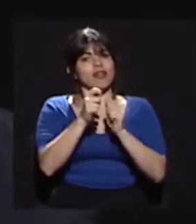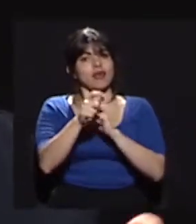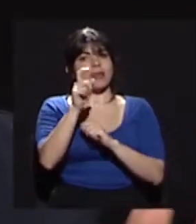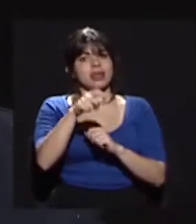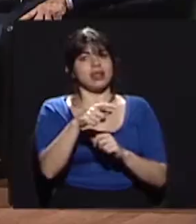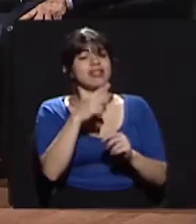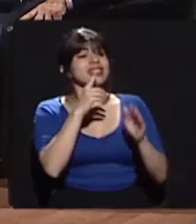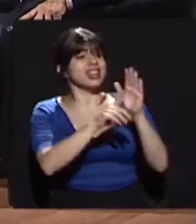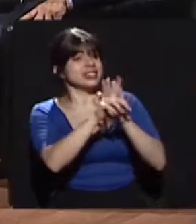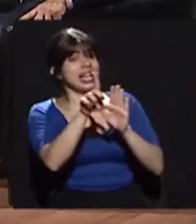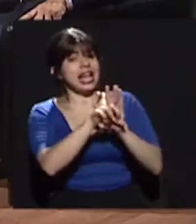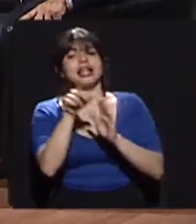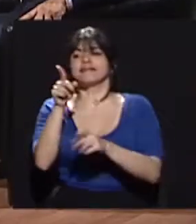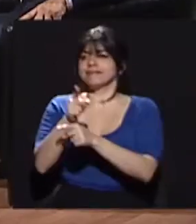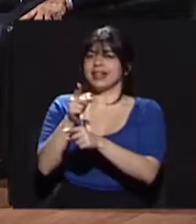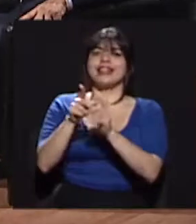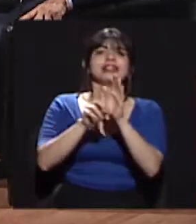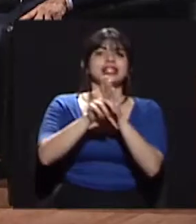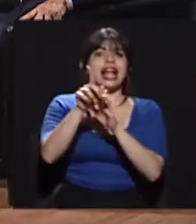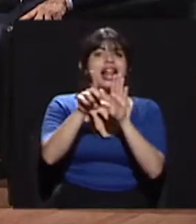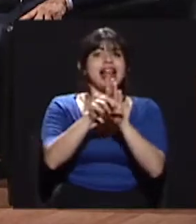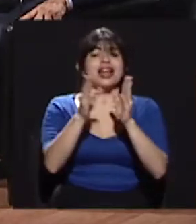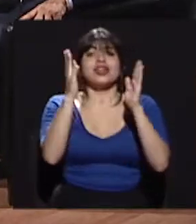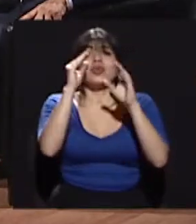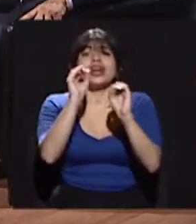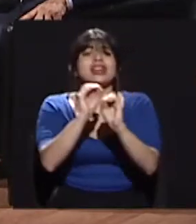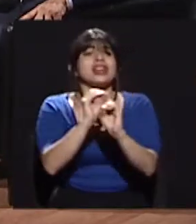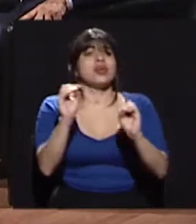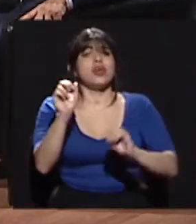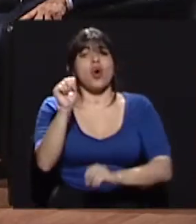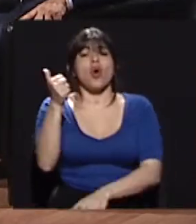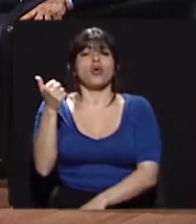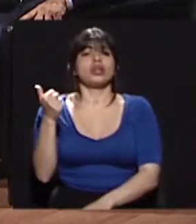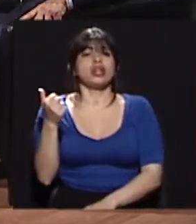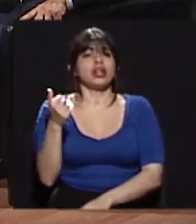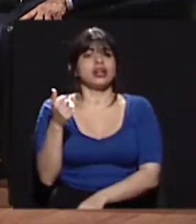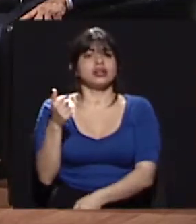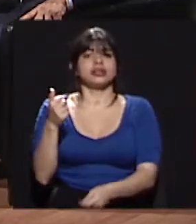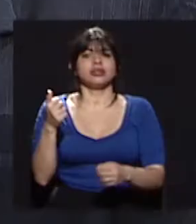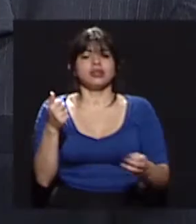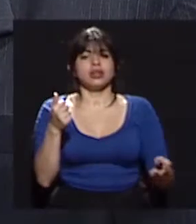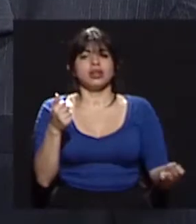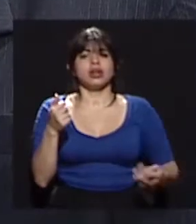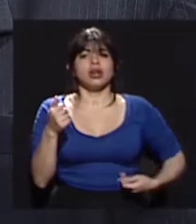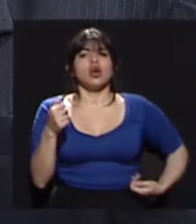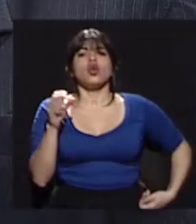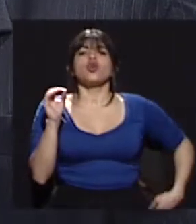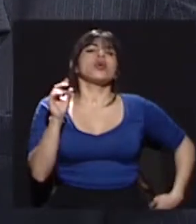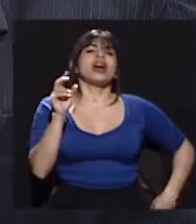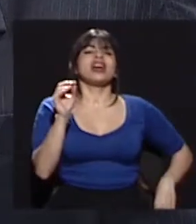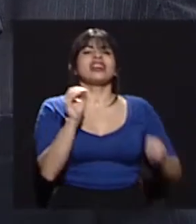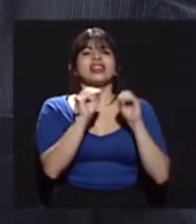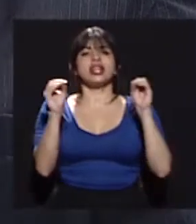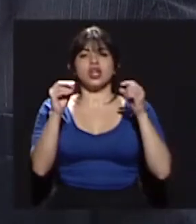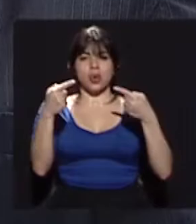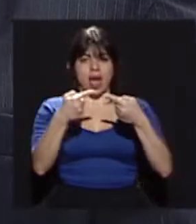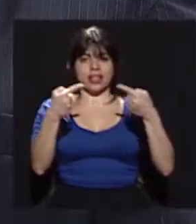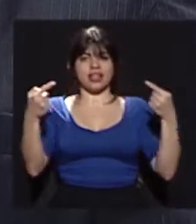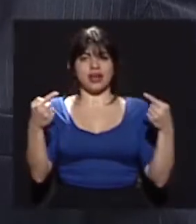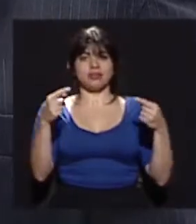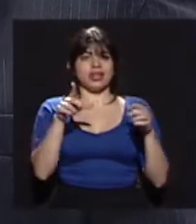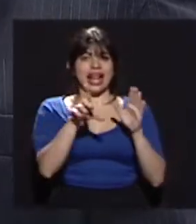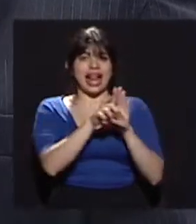estrella es desarrollar la ley no tiene ninguna otra ninguna otra no hay ningún antagonismo con lo que está expresamente